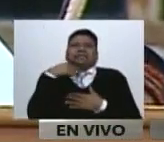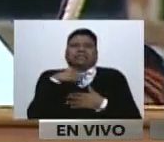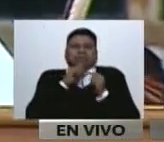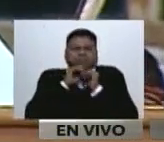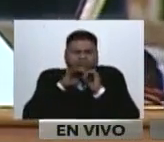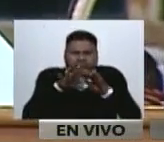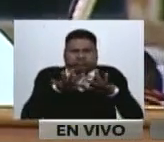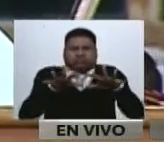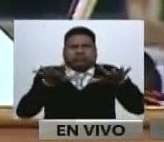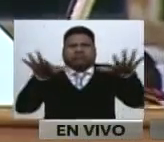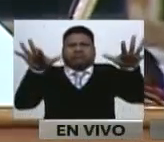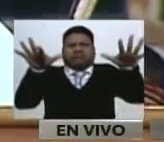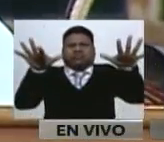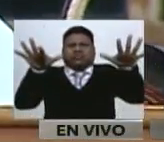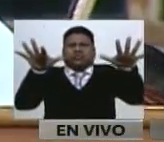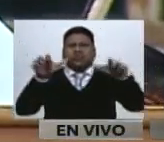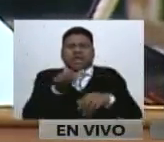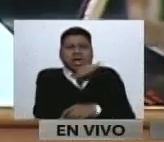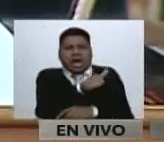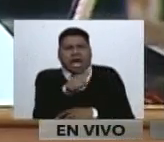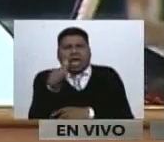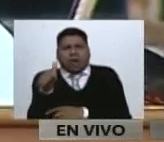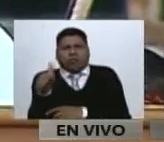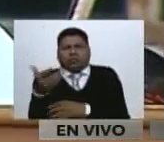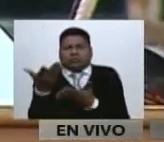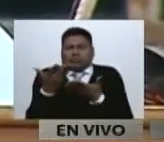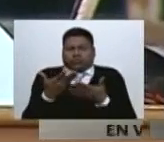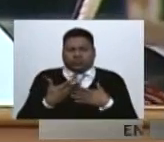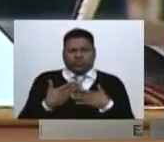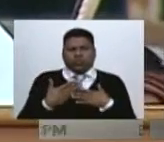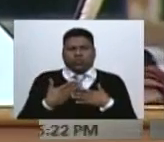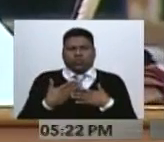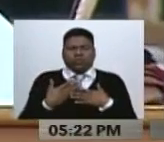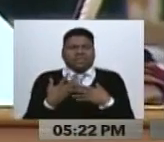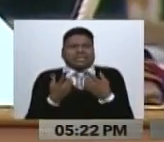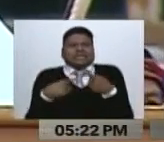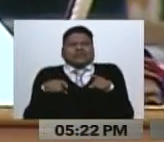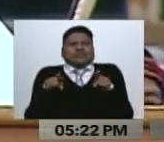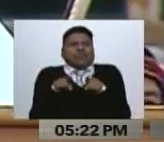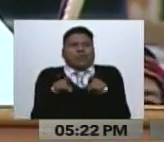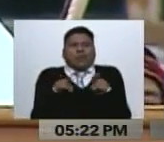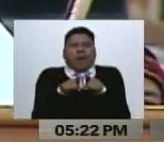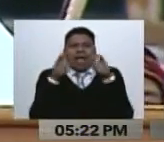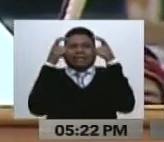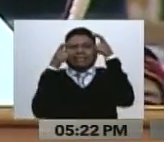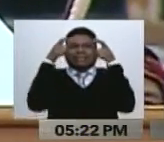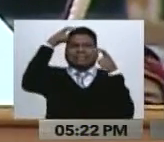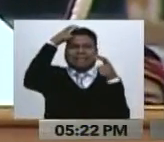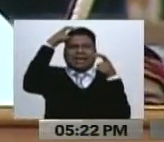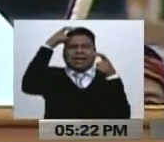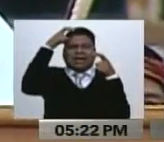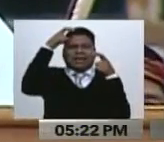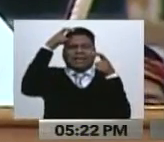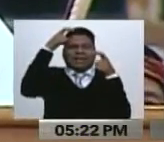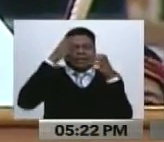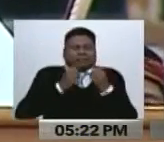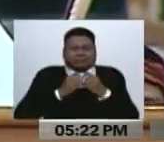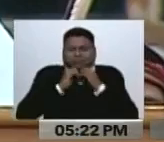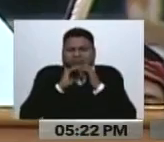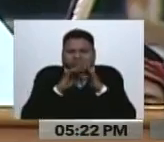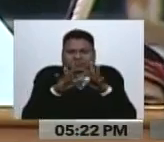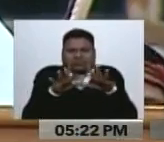le lo traspasó a cada uno de nosotros. Chávez lo revivió, lo transmitió entre